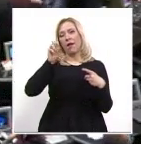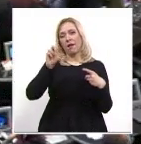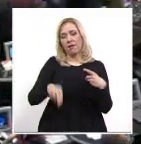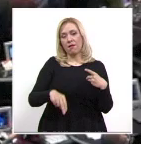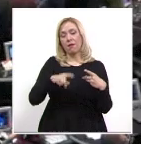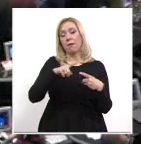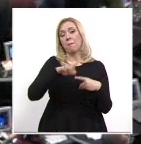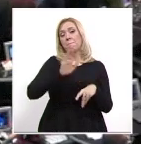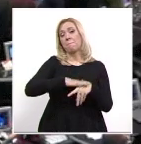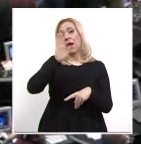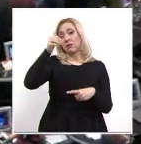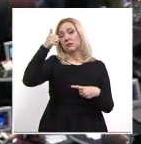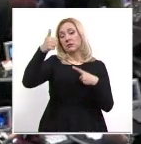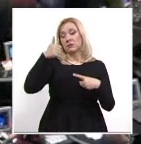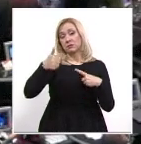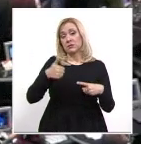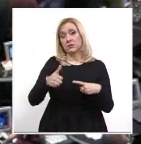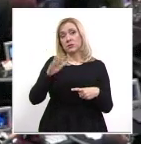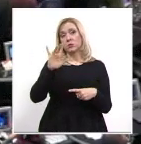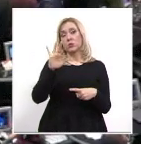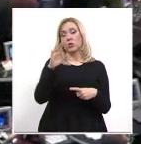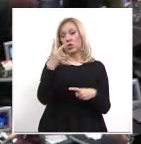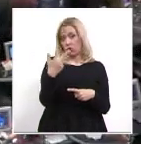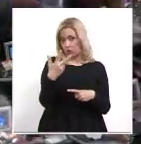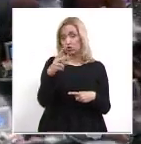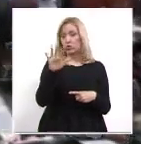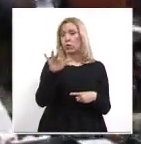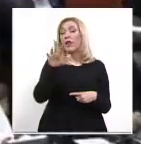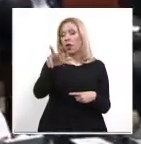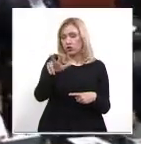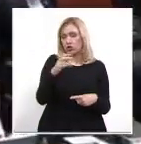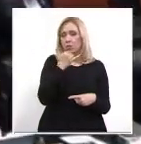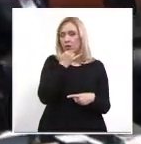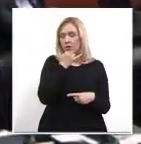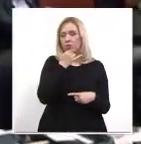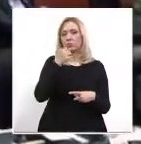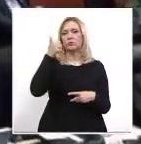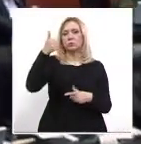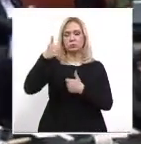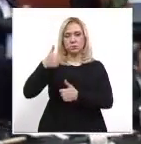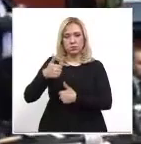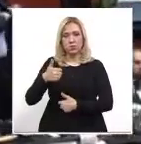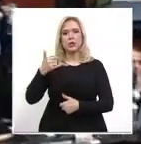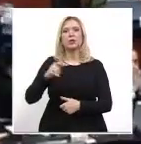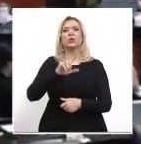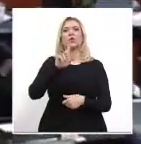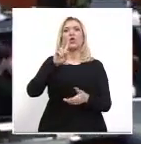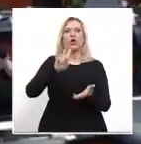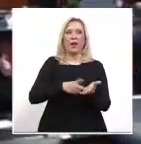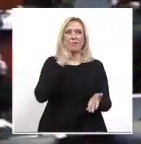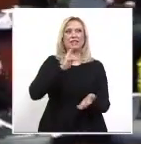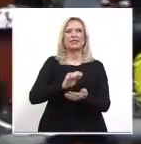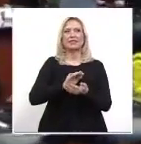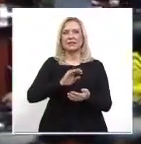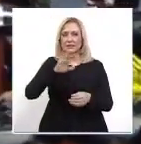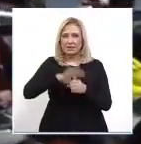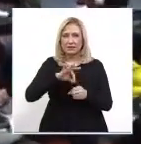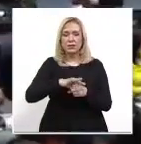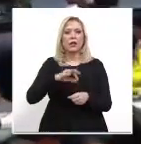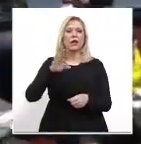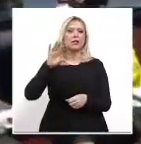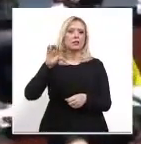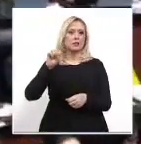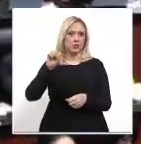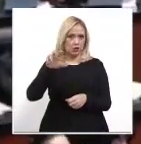quien más se acercó, al obtener 58 sufragios en la primera ronda y 68 en la segunda. No obstante, ello no